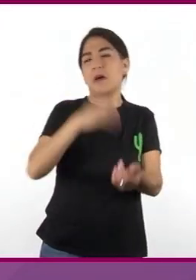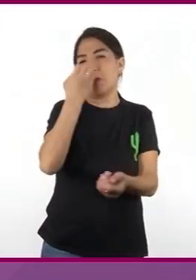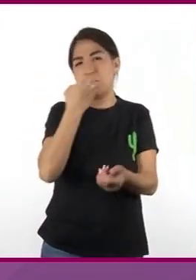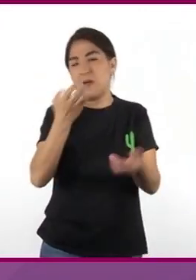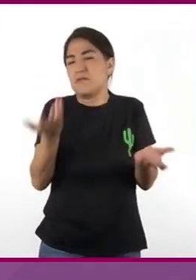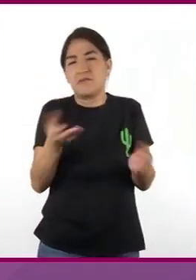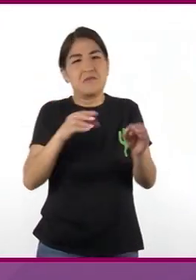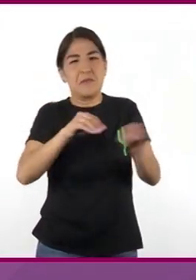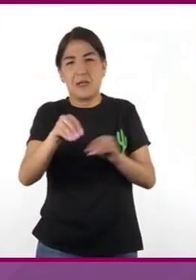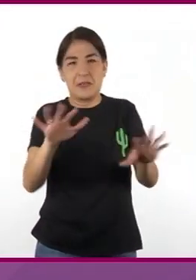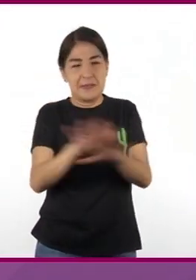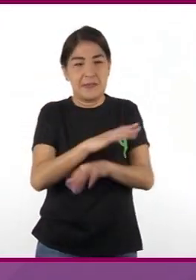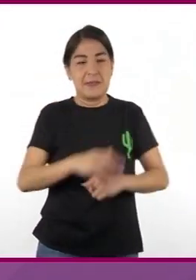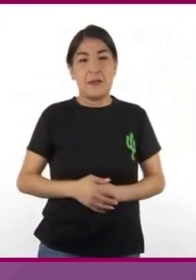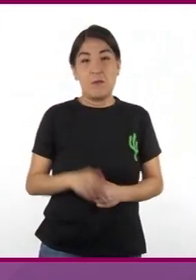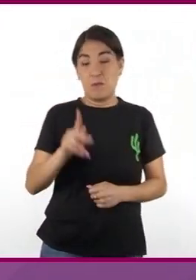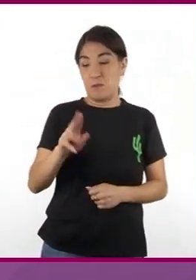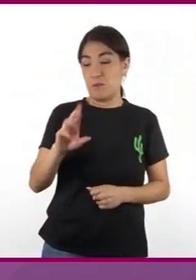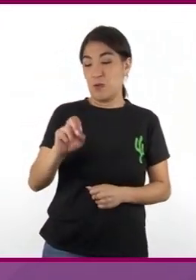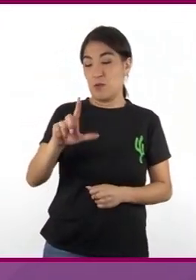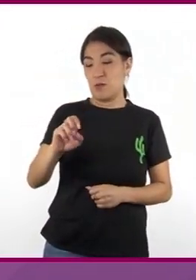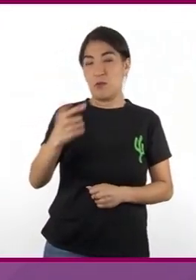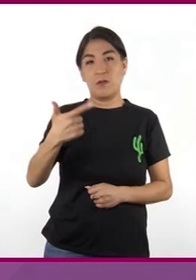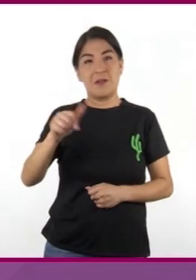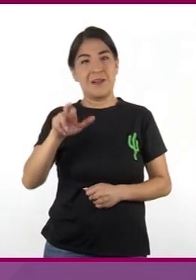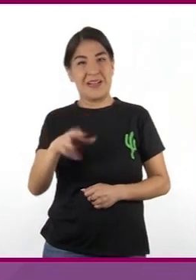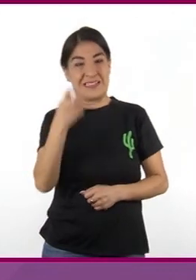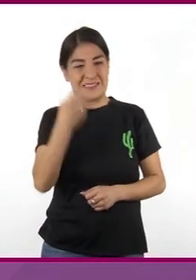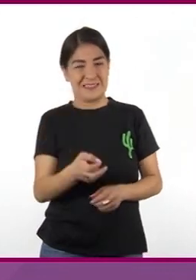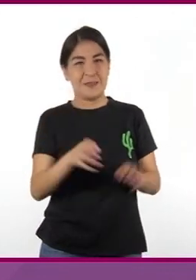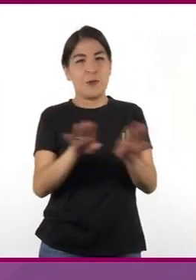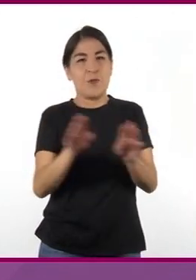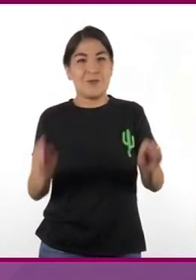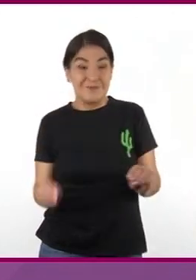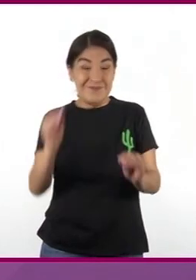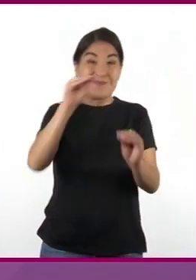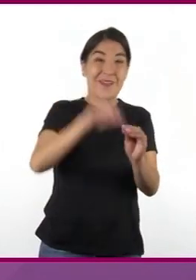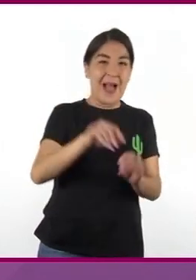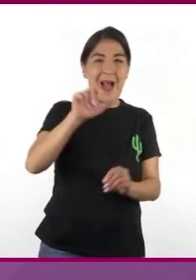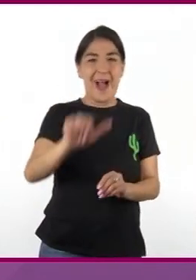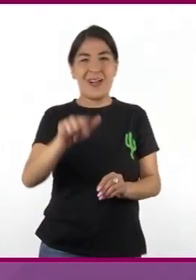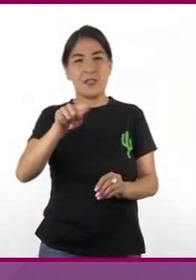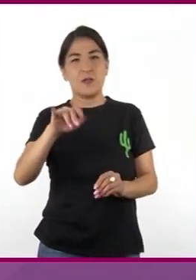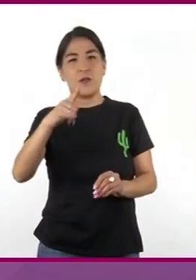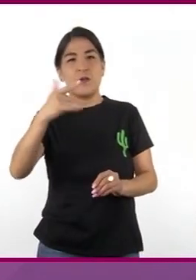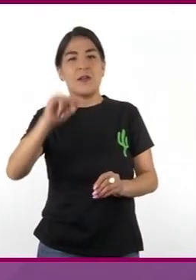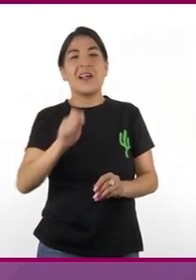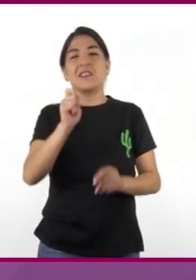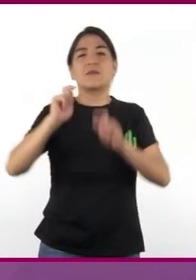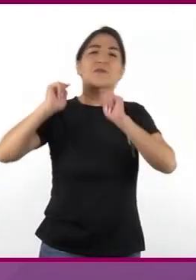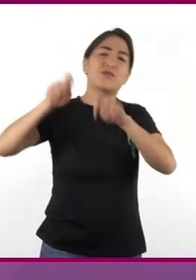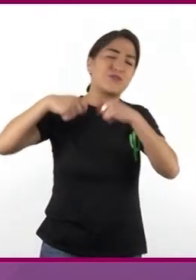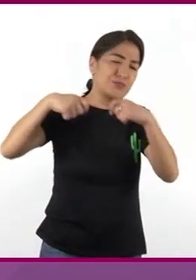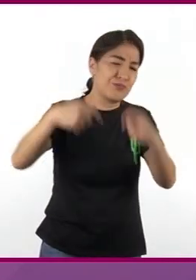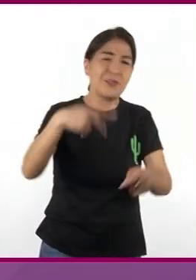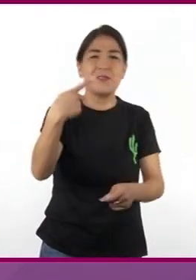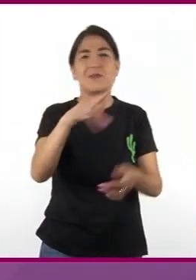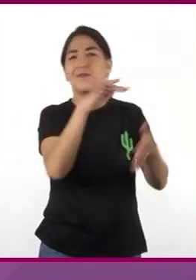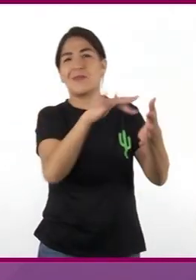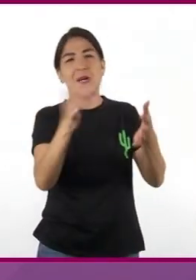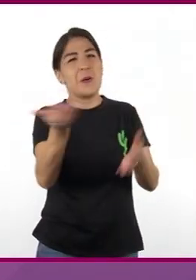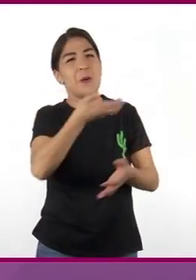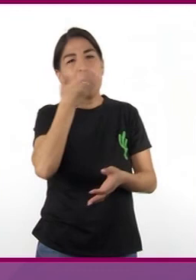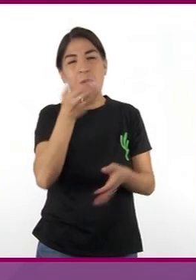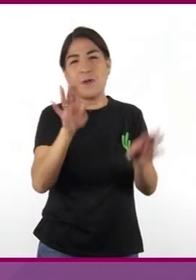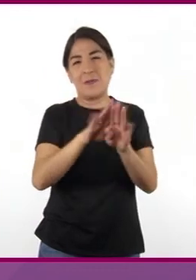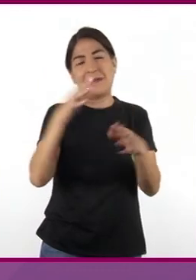verdad, prologar una antología requiere de un conocimiento muy amplio de la tradición literaria y de una gran